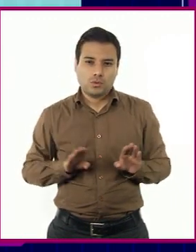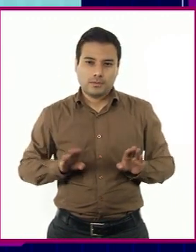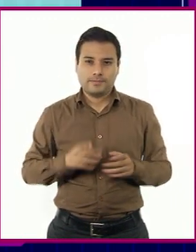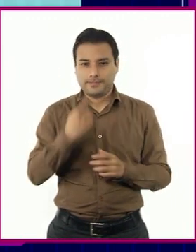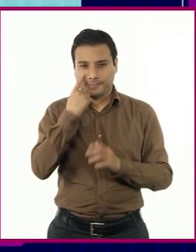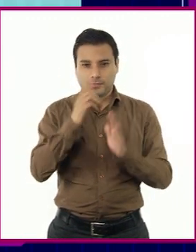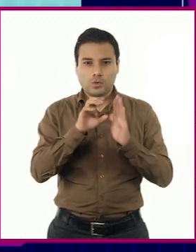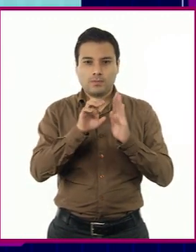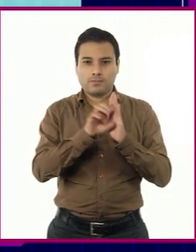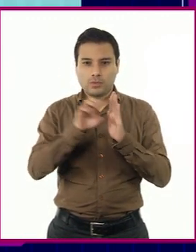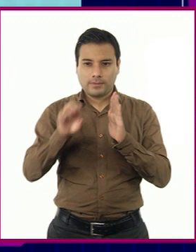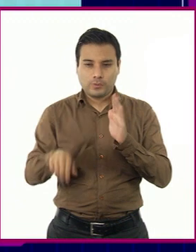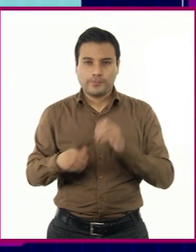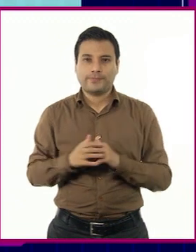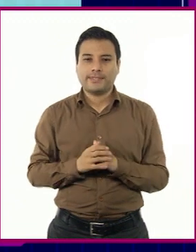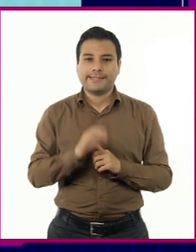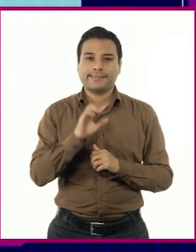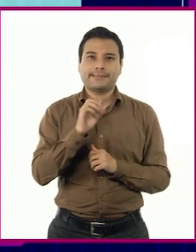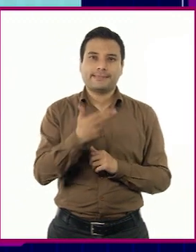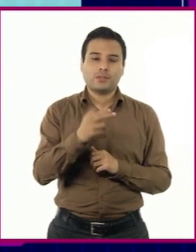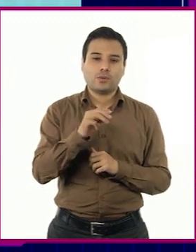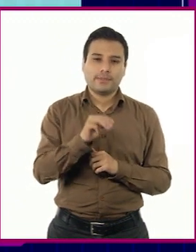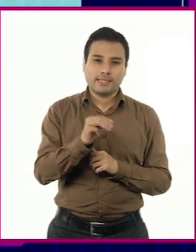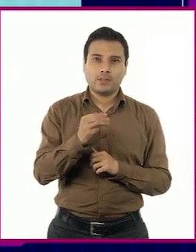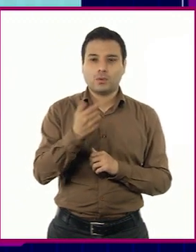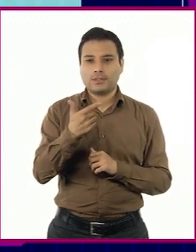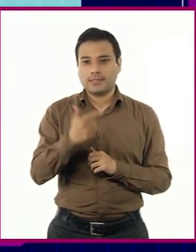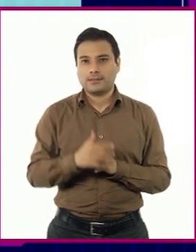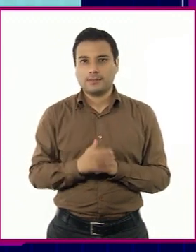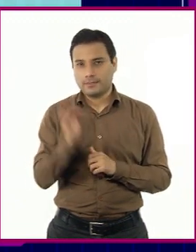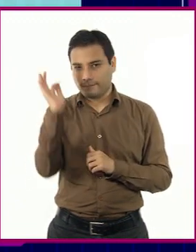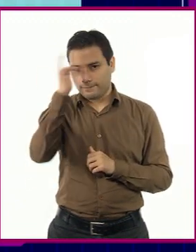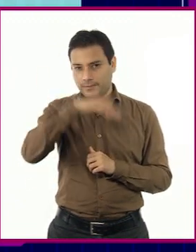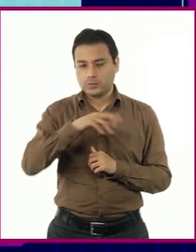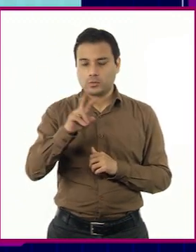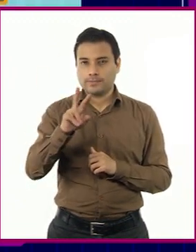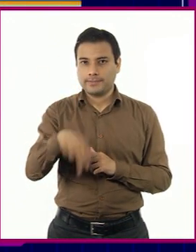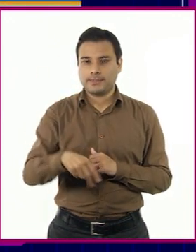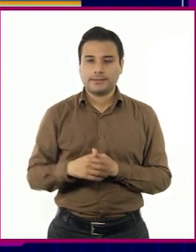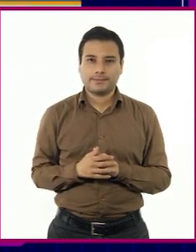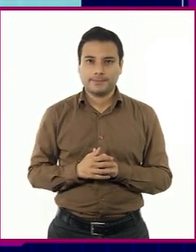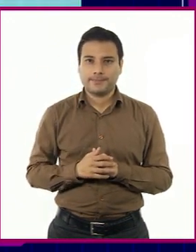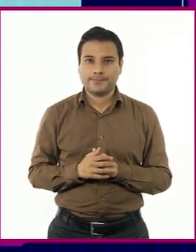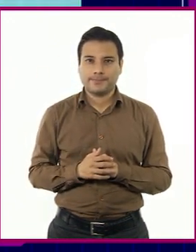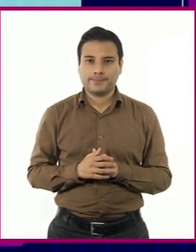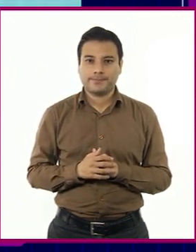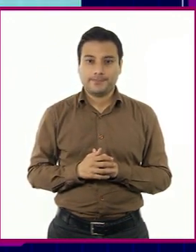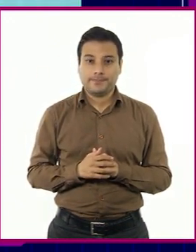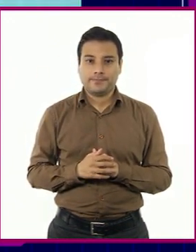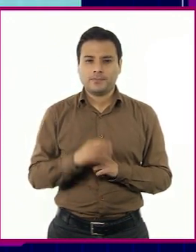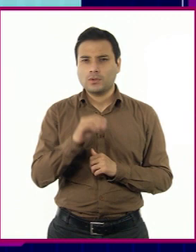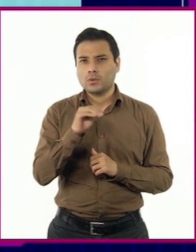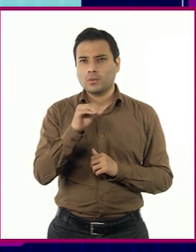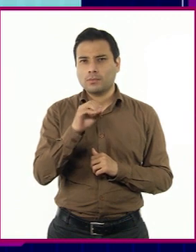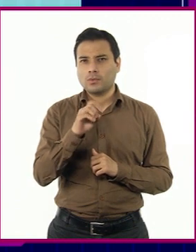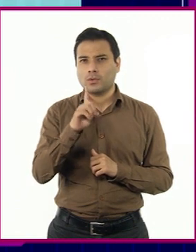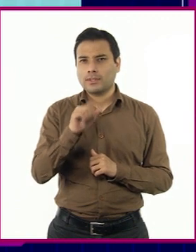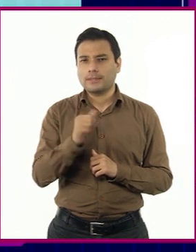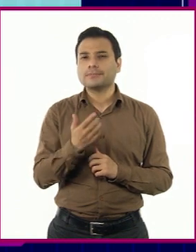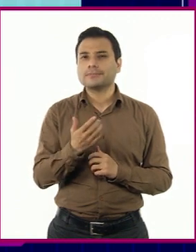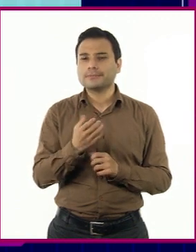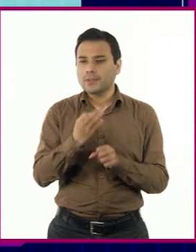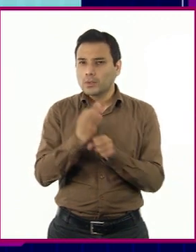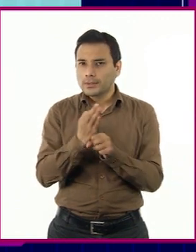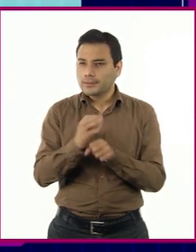chico, mediano y grande, o falso y verdadero. En nuestro caso, la moda es cuantitativa,